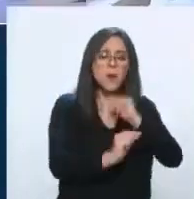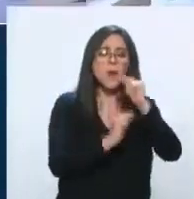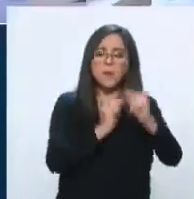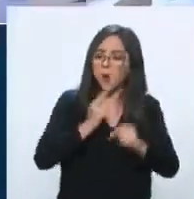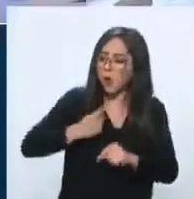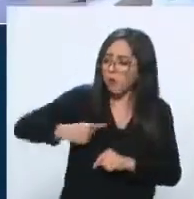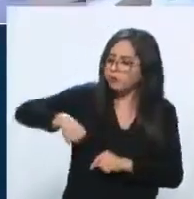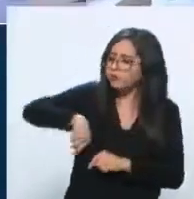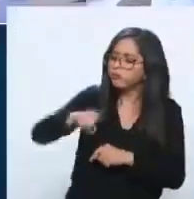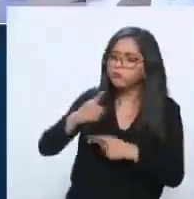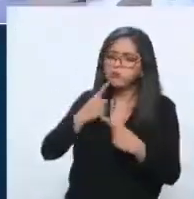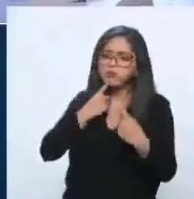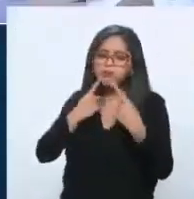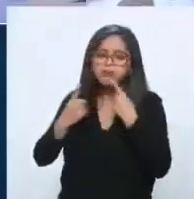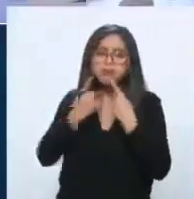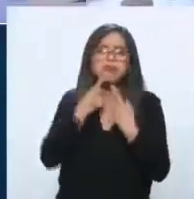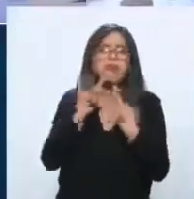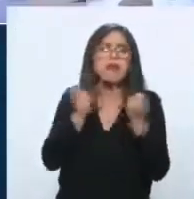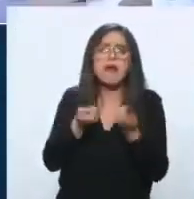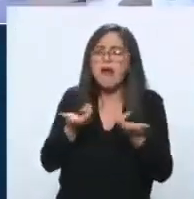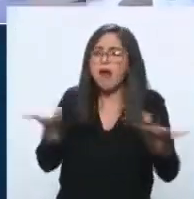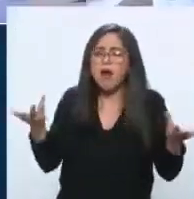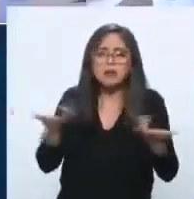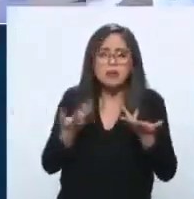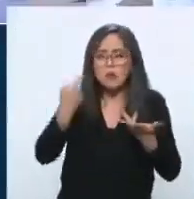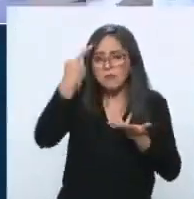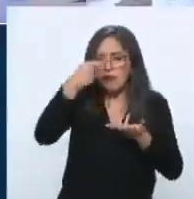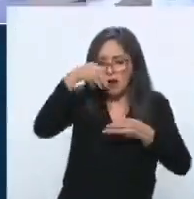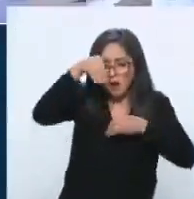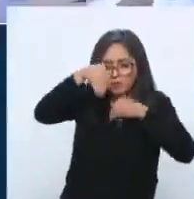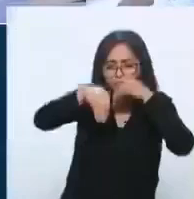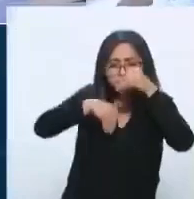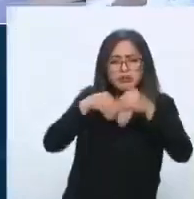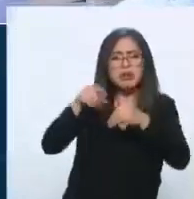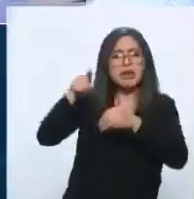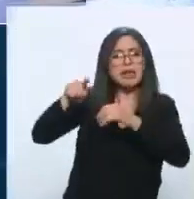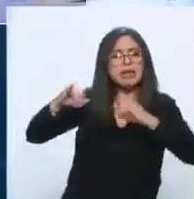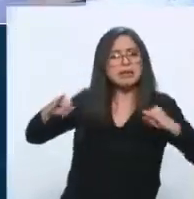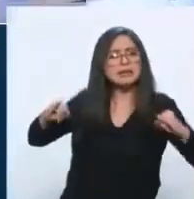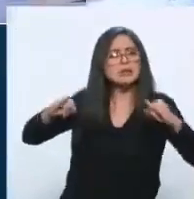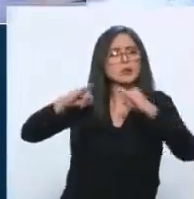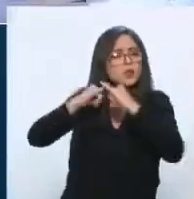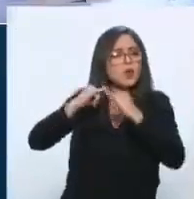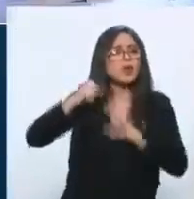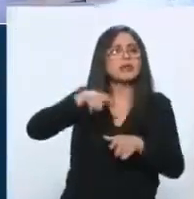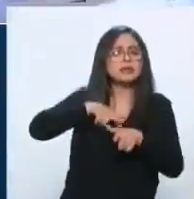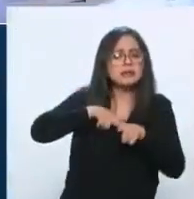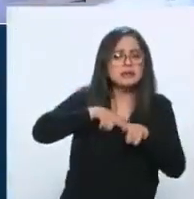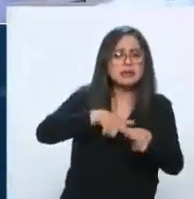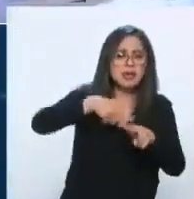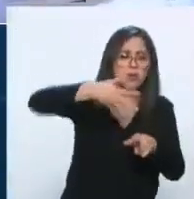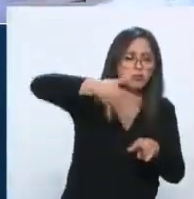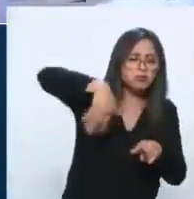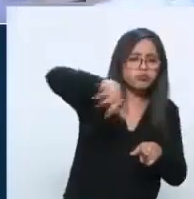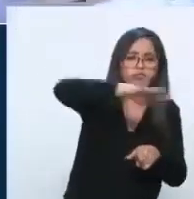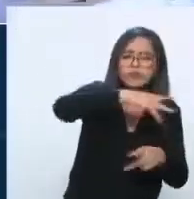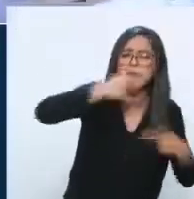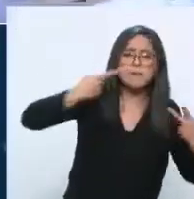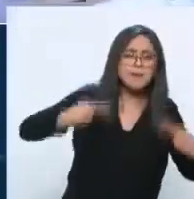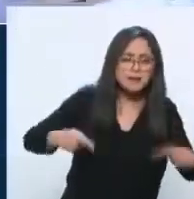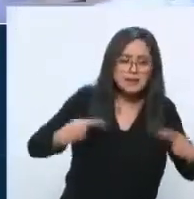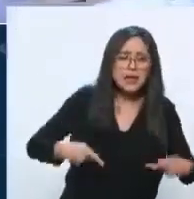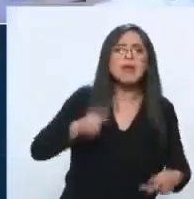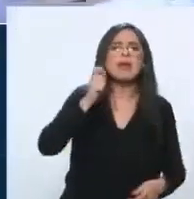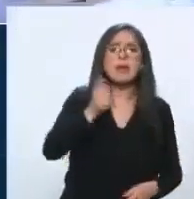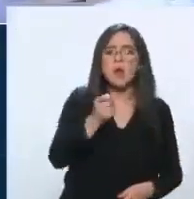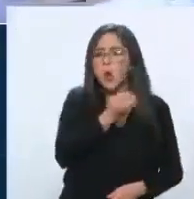muy concretas de construcción de institución para la búsqueda de personas desde el Estado, que es una obligación de todas las